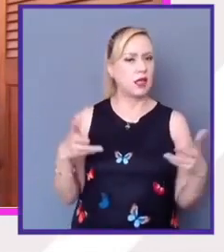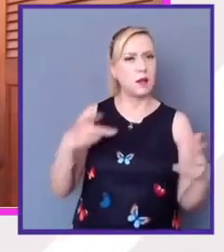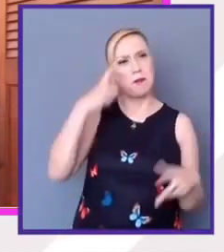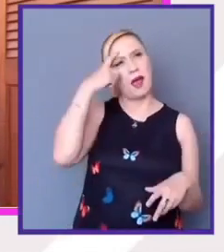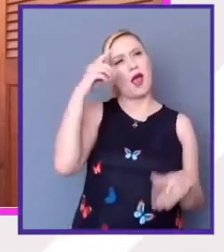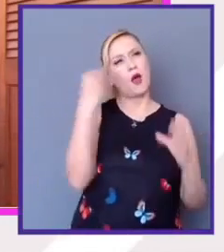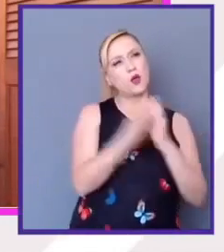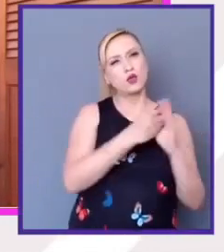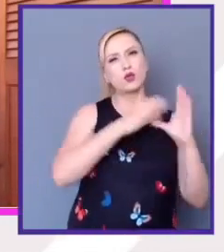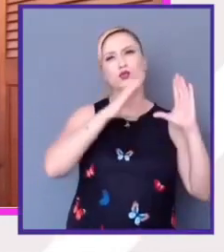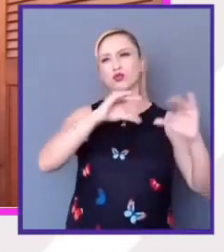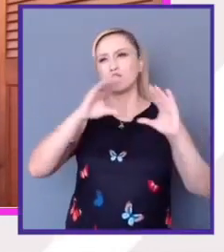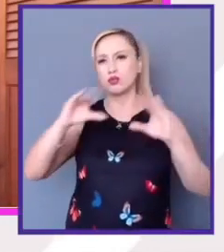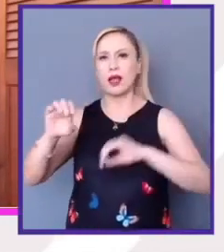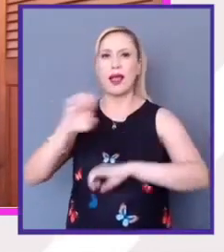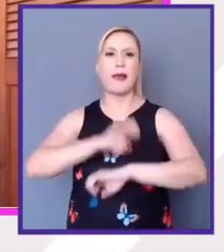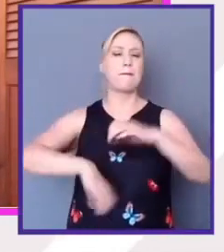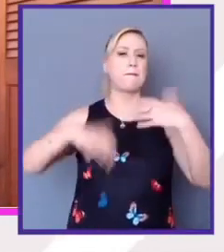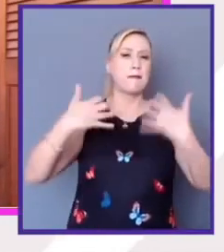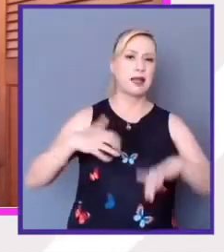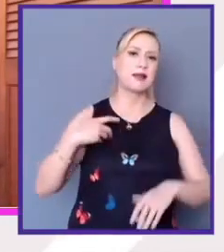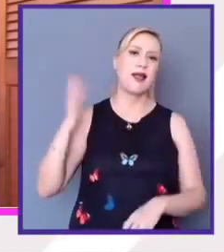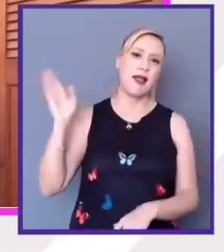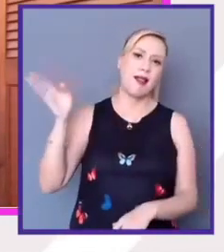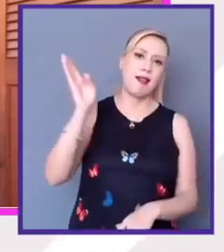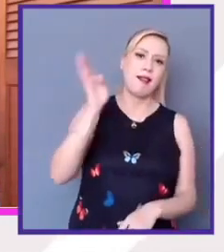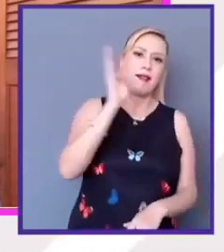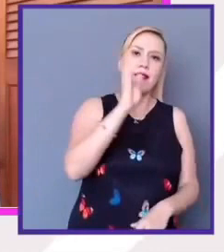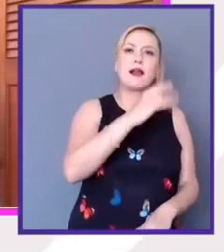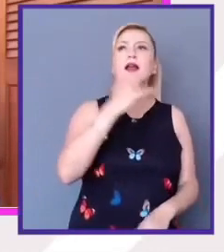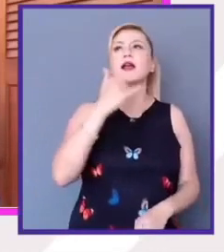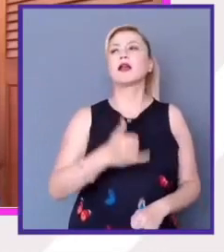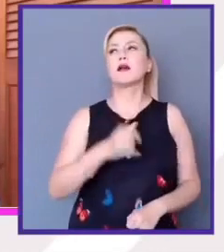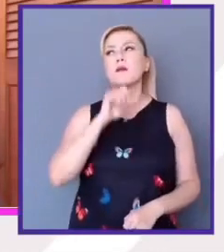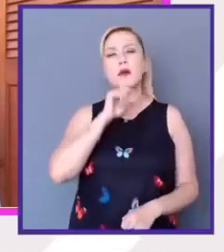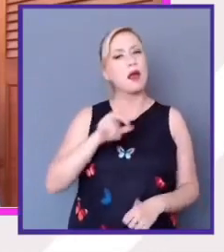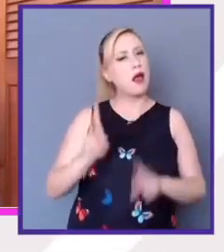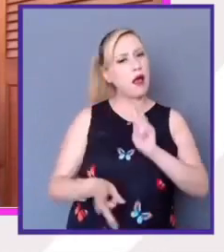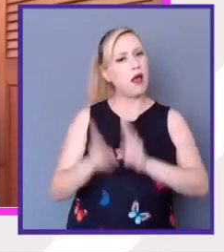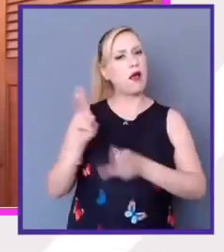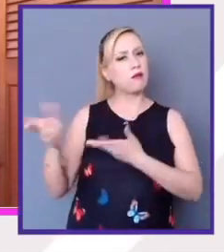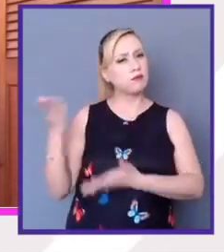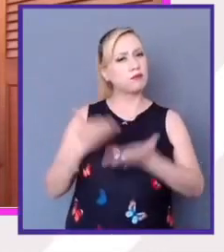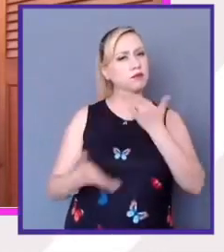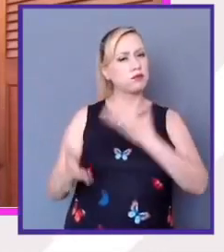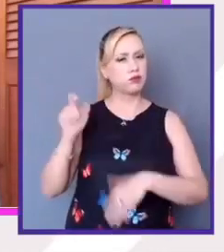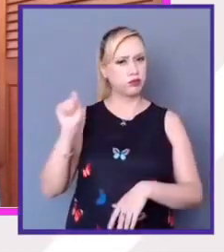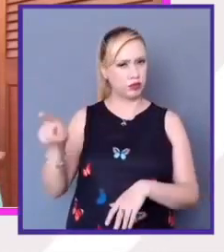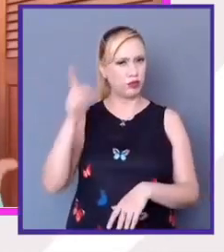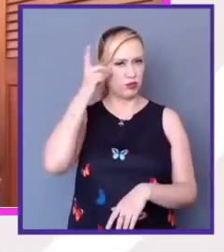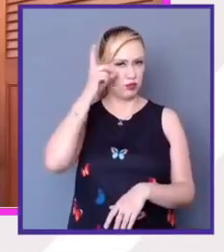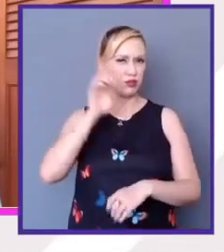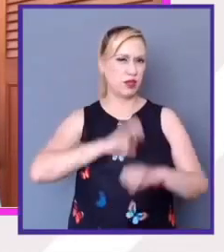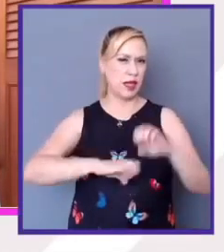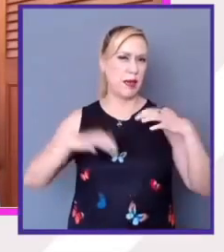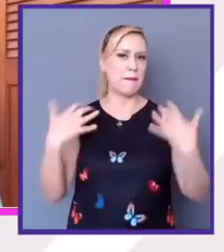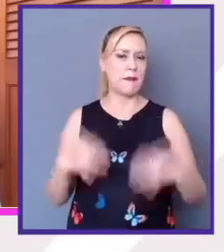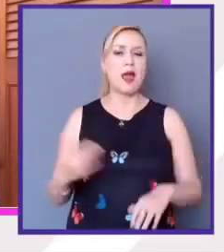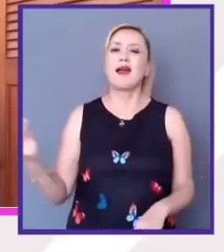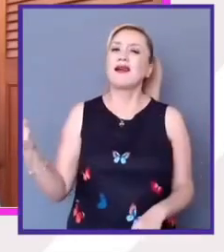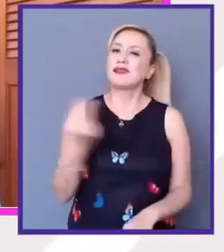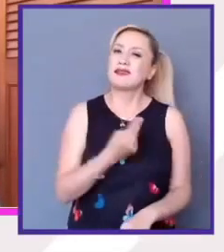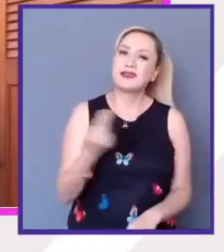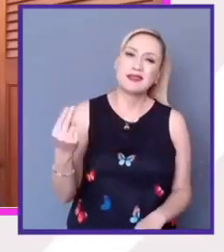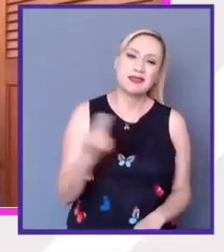sensibilización y educativas con empresas. Y algo también que se ha platicado y también con las mismas empresas es que es necesario trabajar con